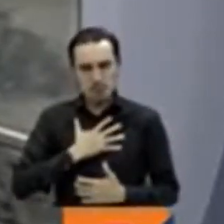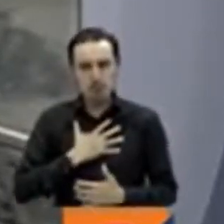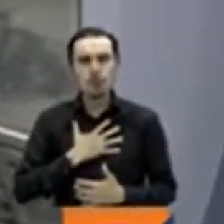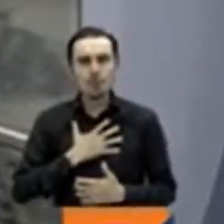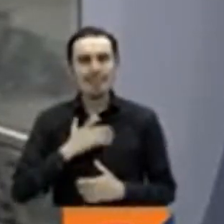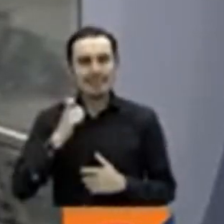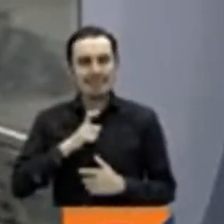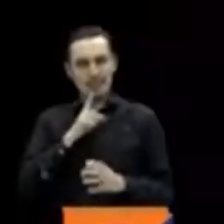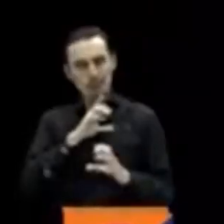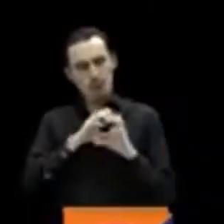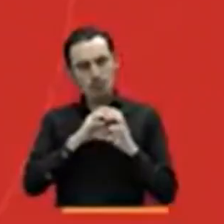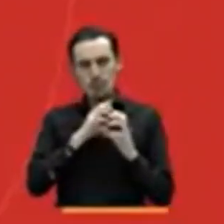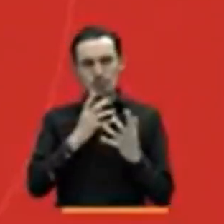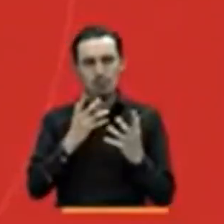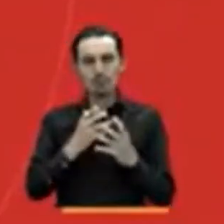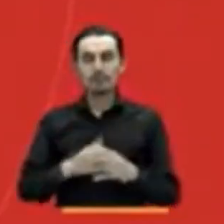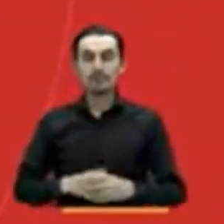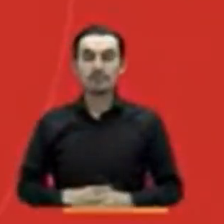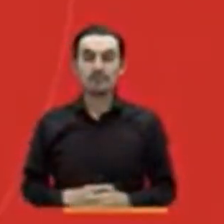su comunicación verbal.